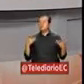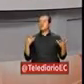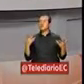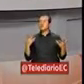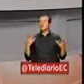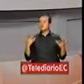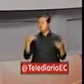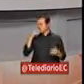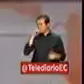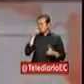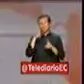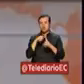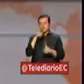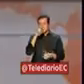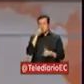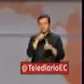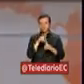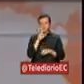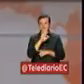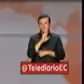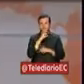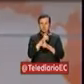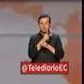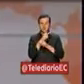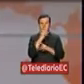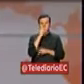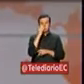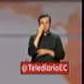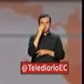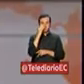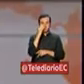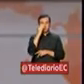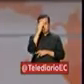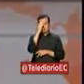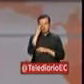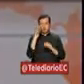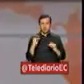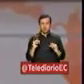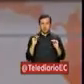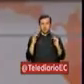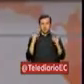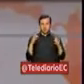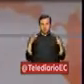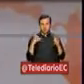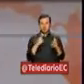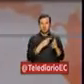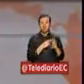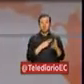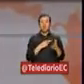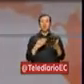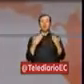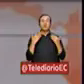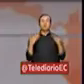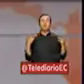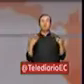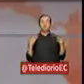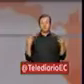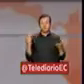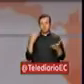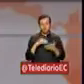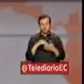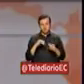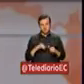le han fijado? El objetivo que el Consejo de Educación Superior ha fijado para la Universidad de Guayaquil es la